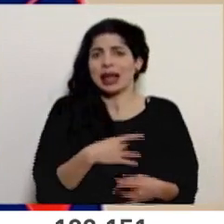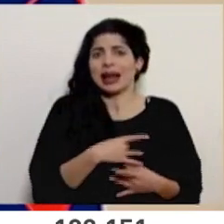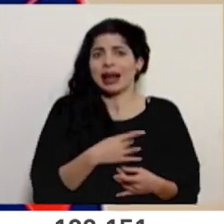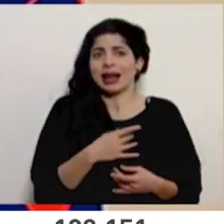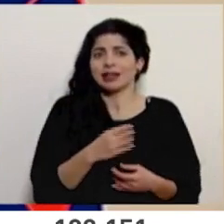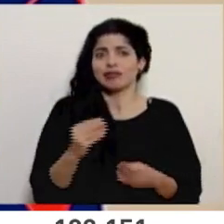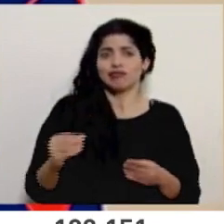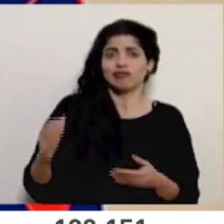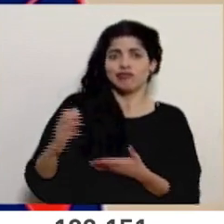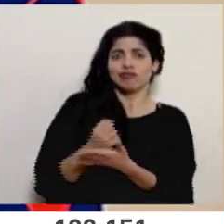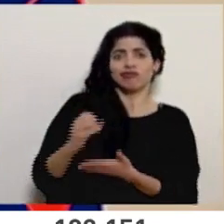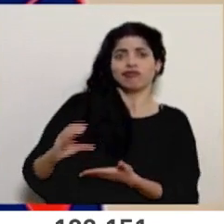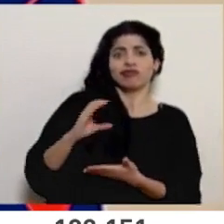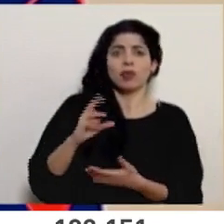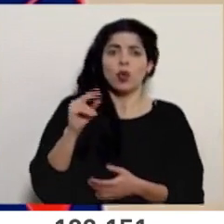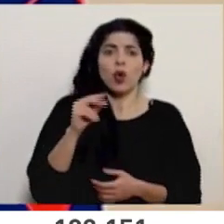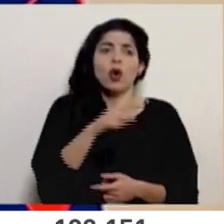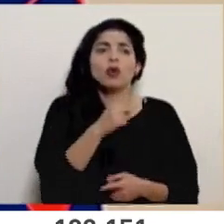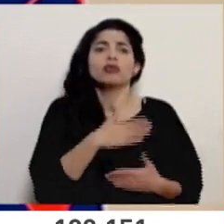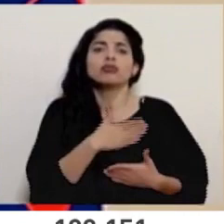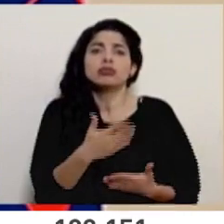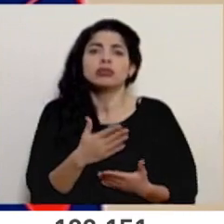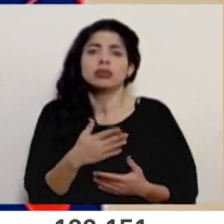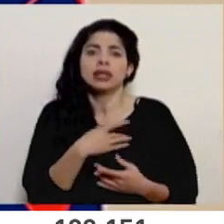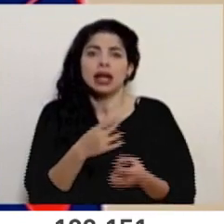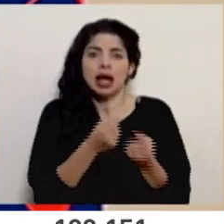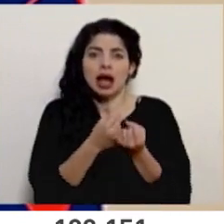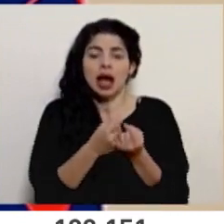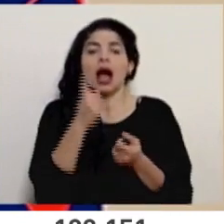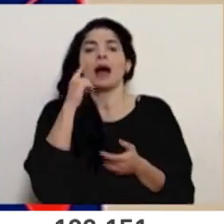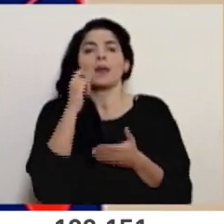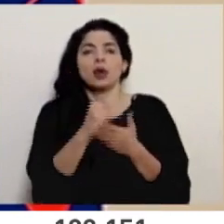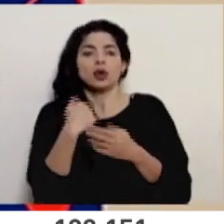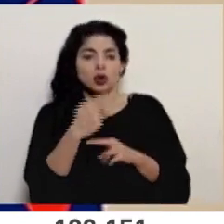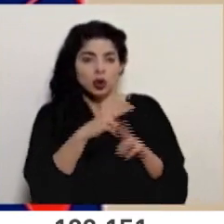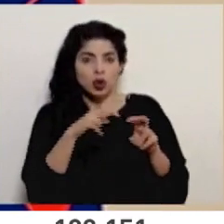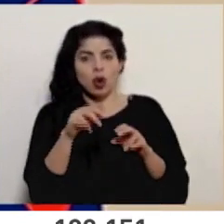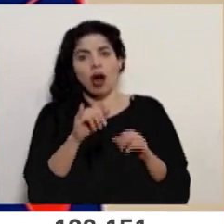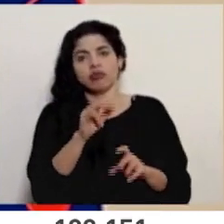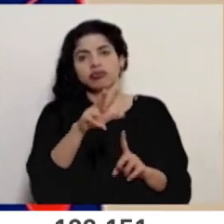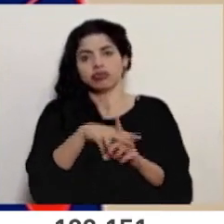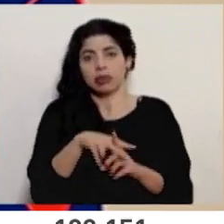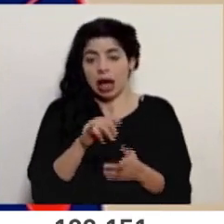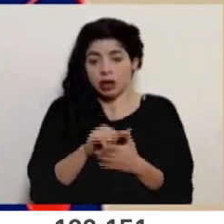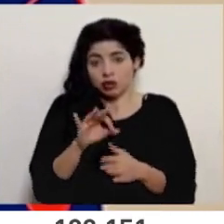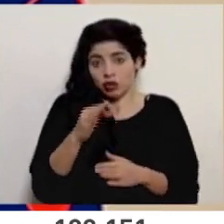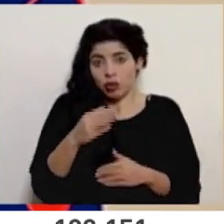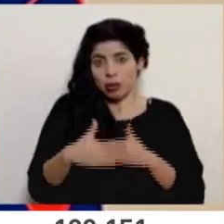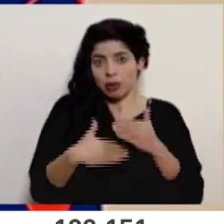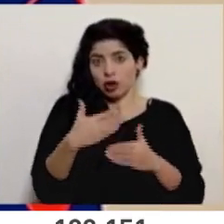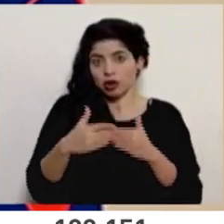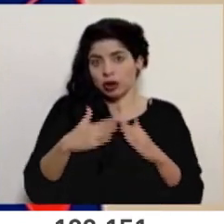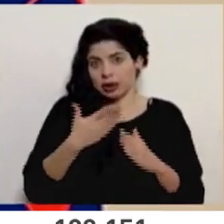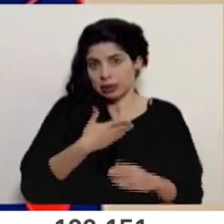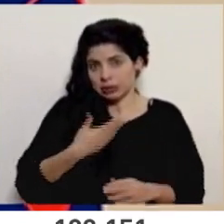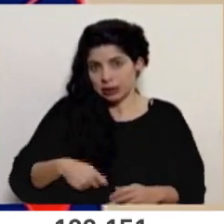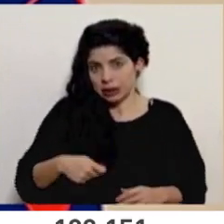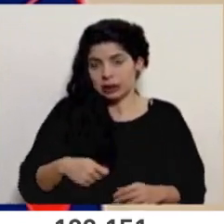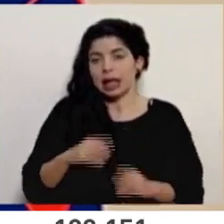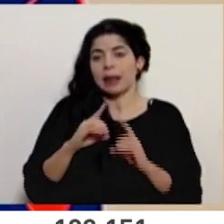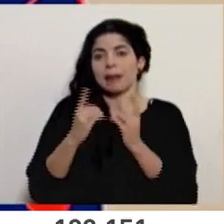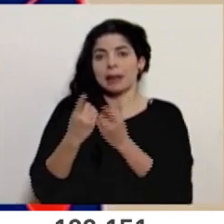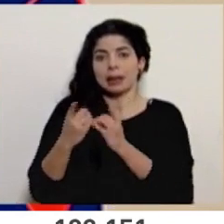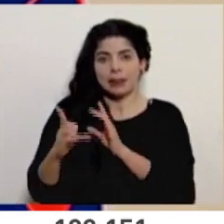que oferta. Ese es el escenario en el cual nosotros nos movemos, ese es el actuar desde la Presidencia, el